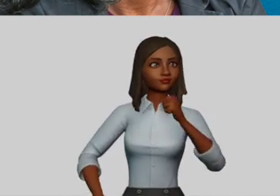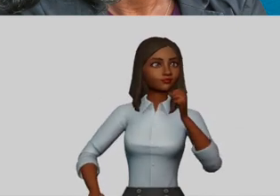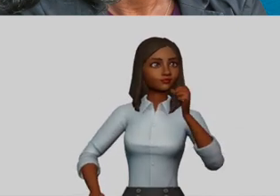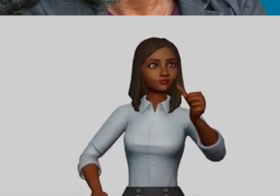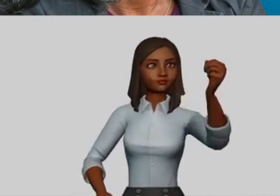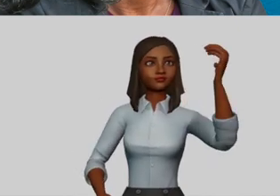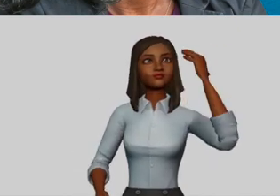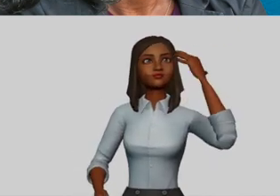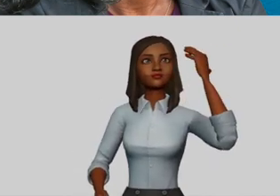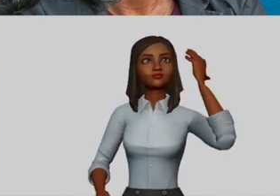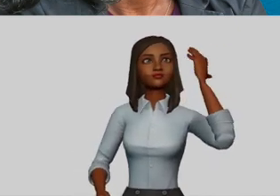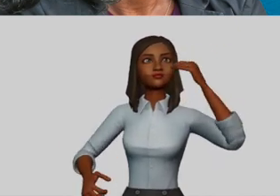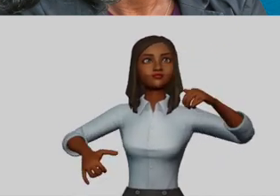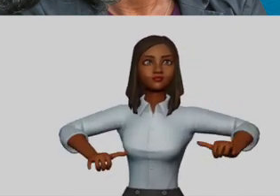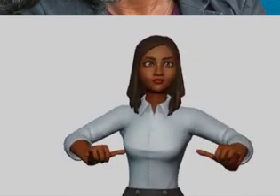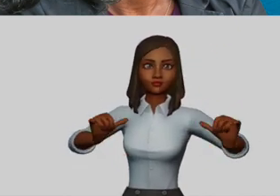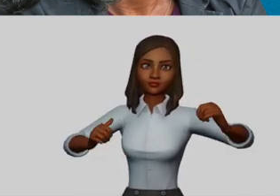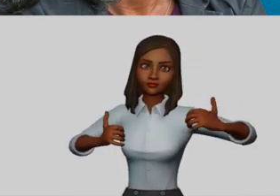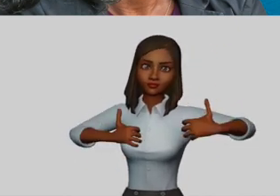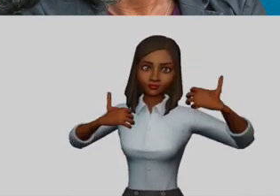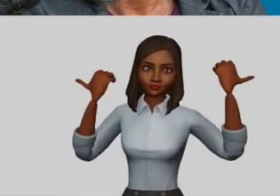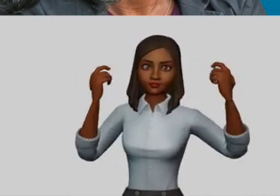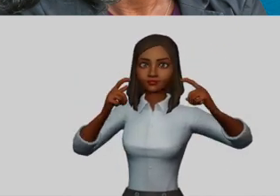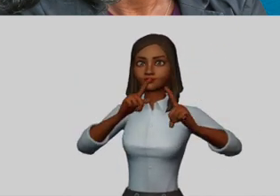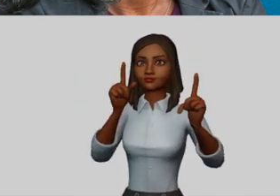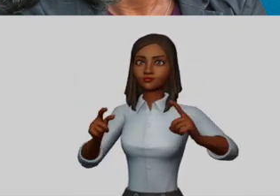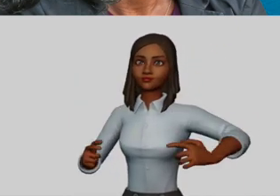un punto cuando de la,